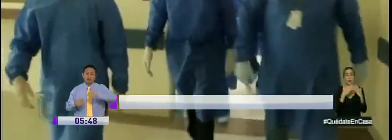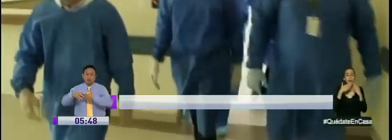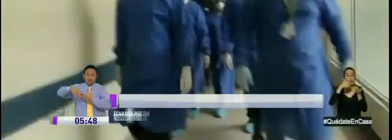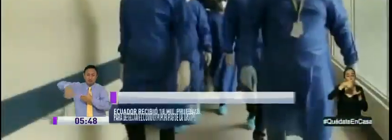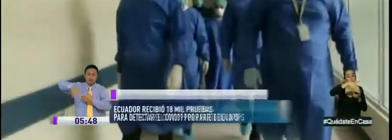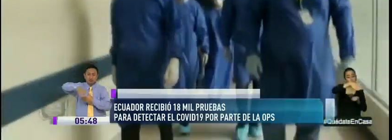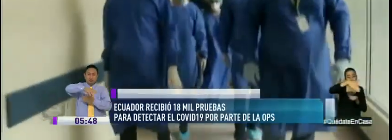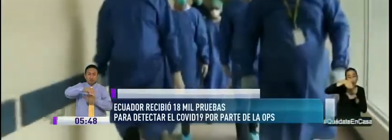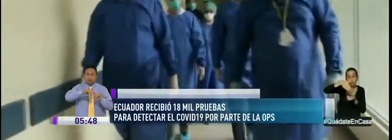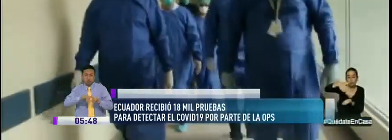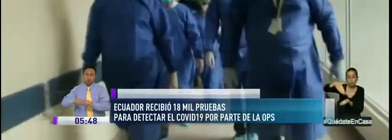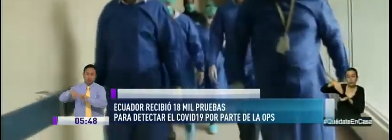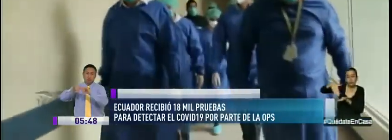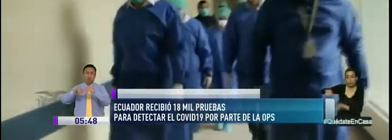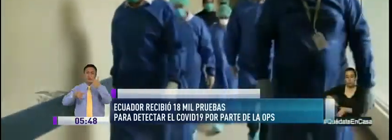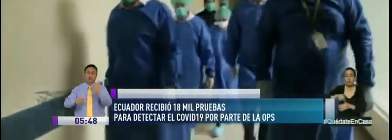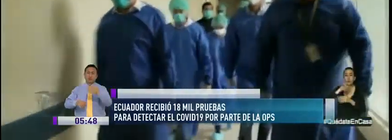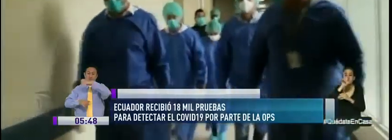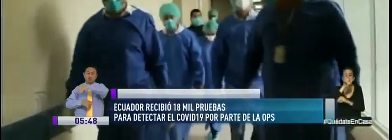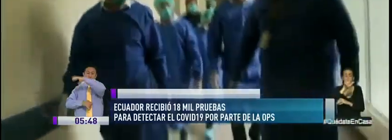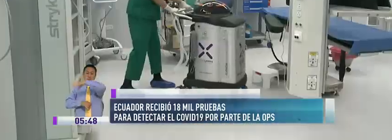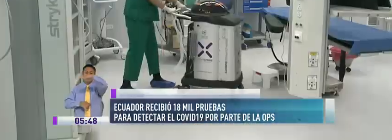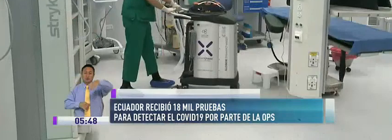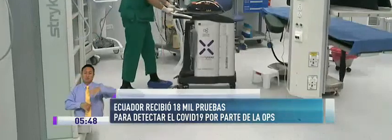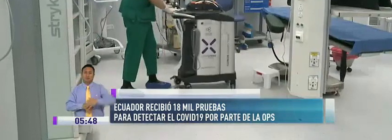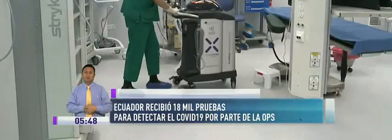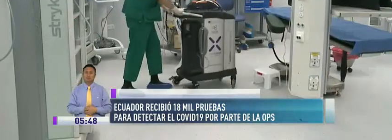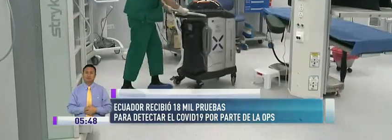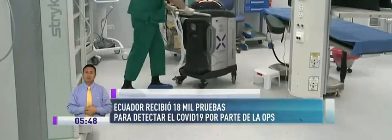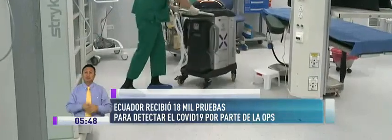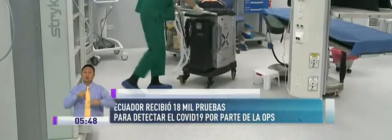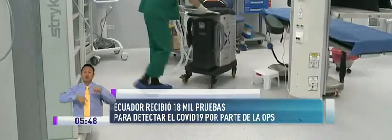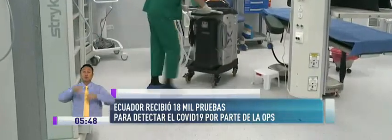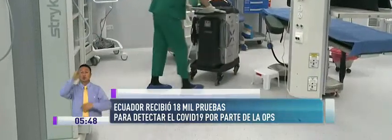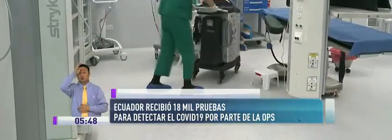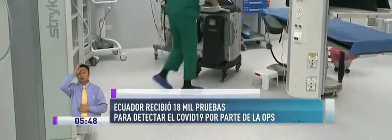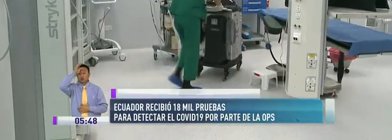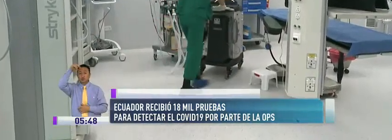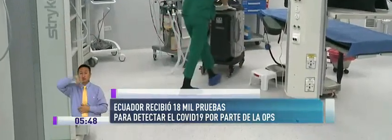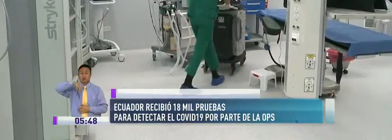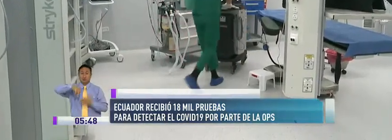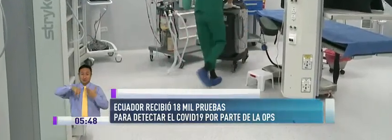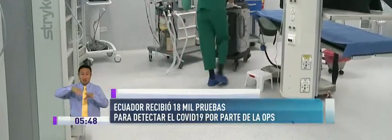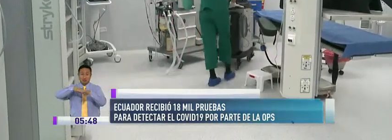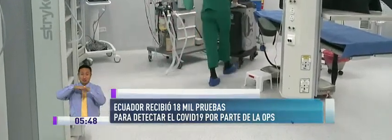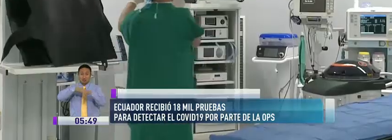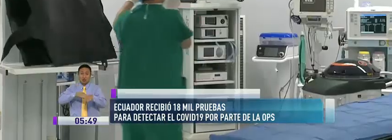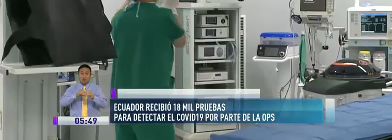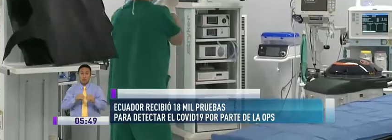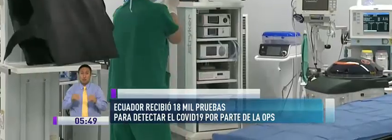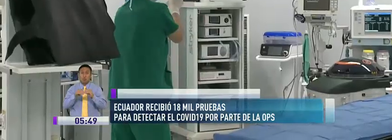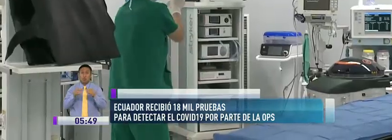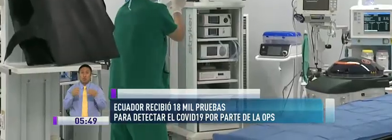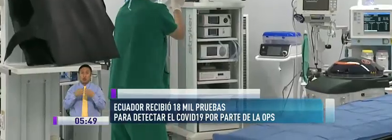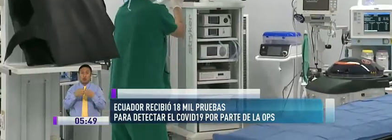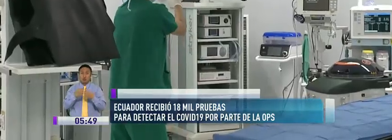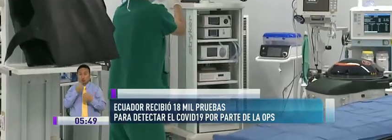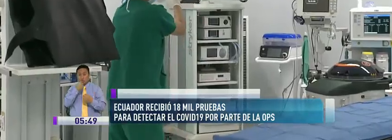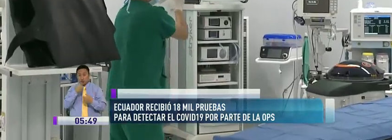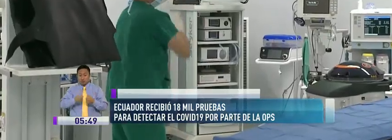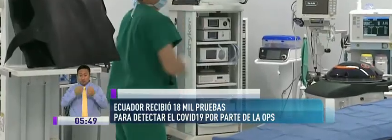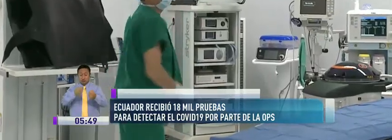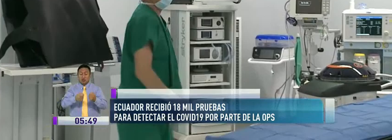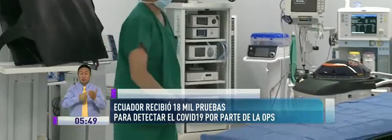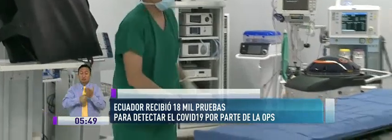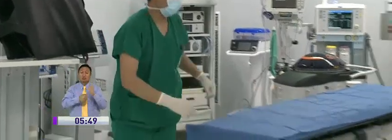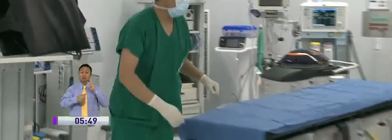distribuidas equitativamente en las tres ciudades. Algunos hospitales del país ya son reforzados con más insumos médicos. Tanto el